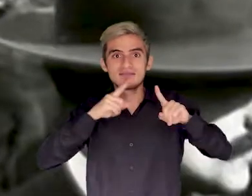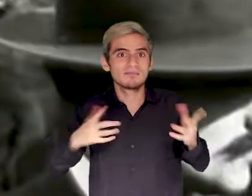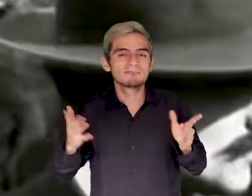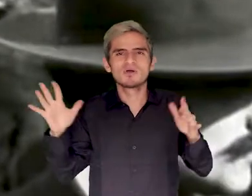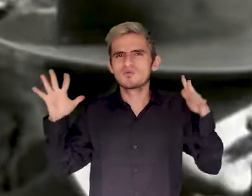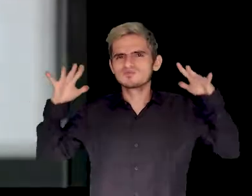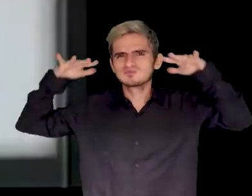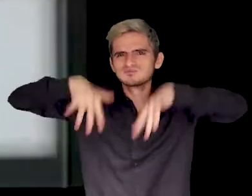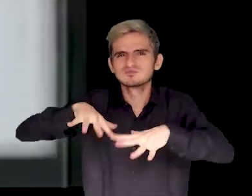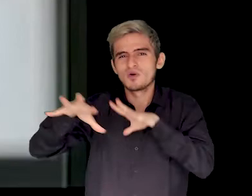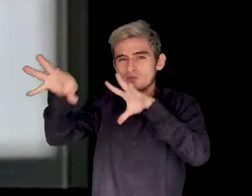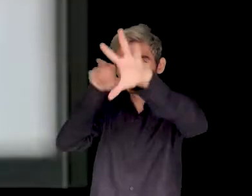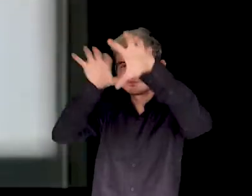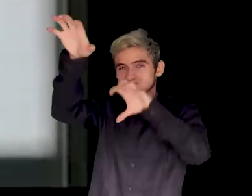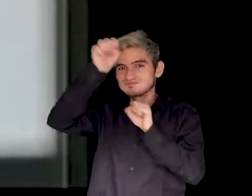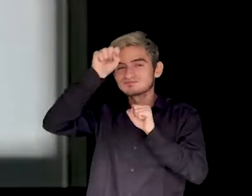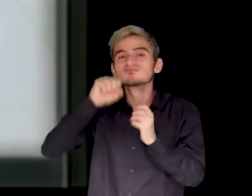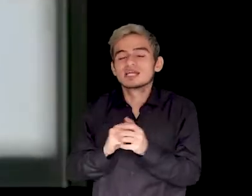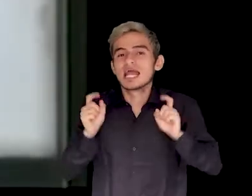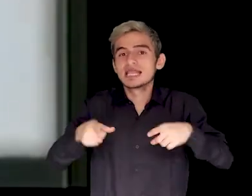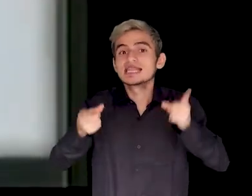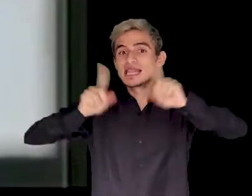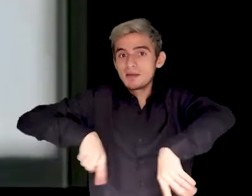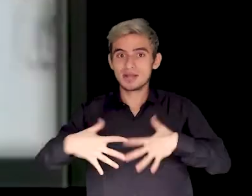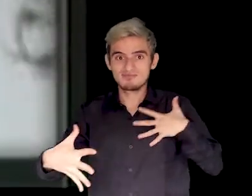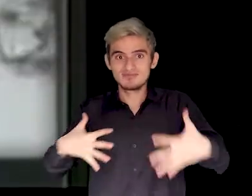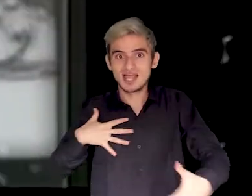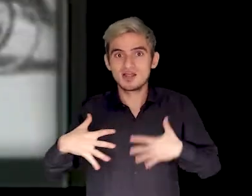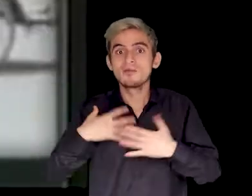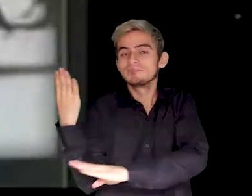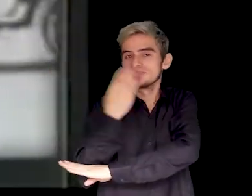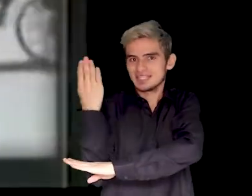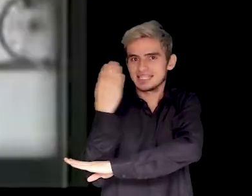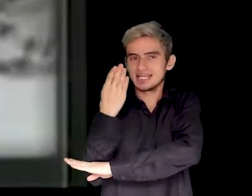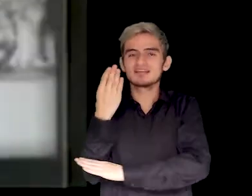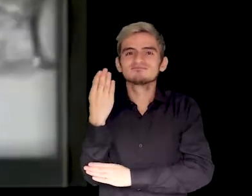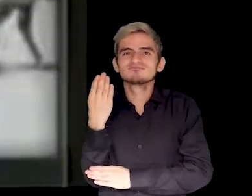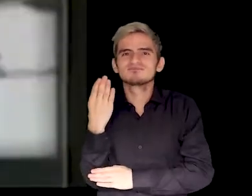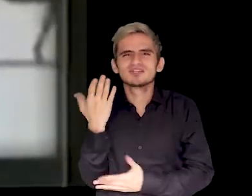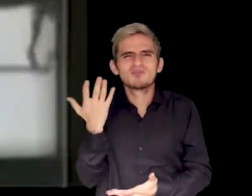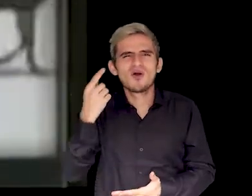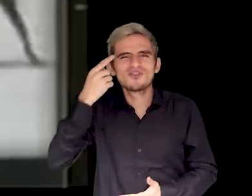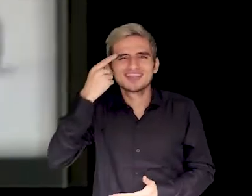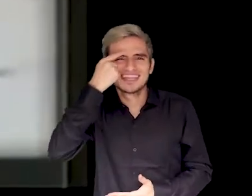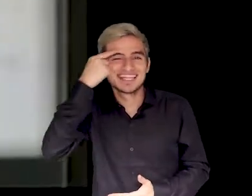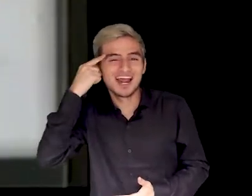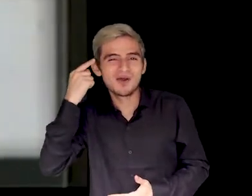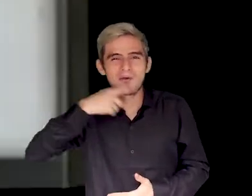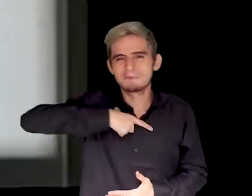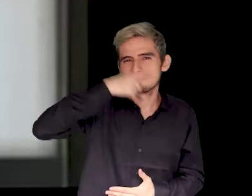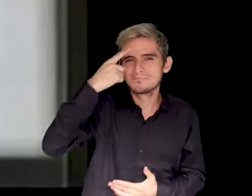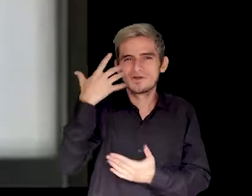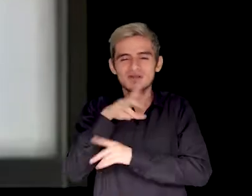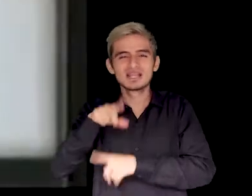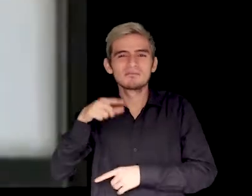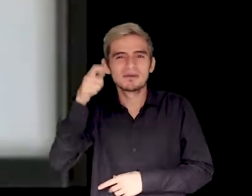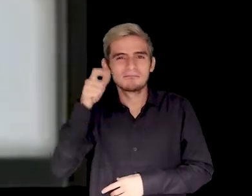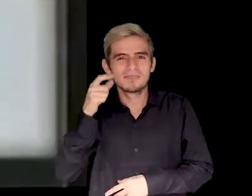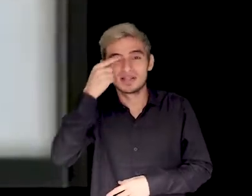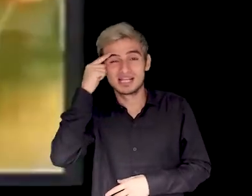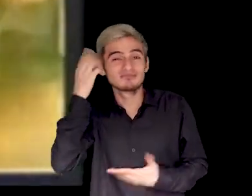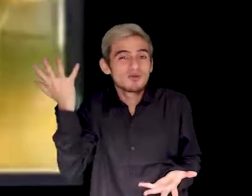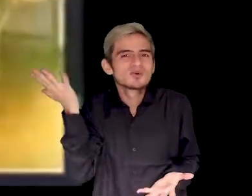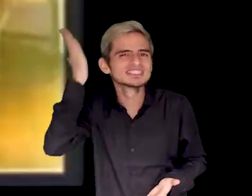de público. Además de esto, realizó la primera película protagonizada por negros. Fue consciente de usar el cine como un medio